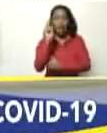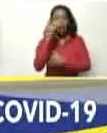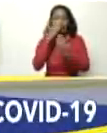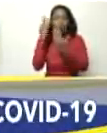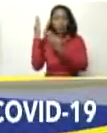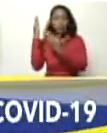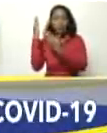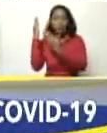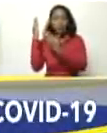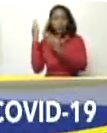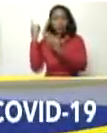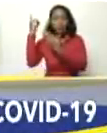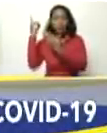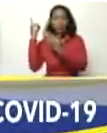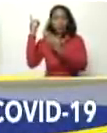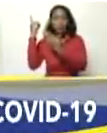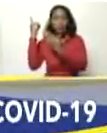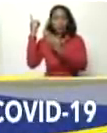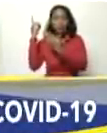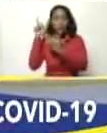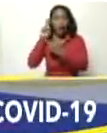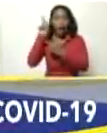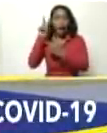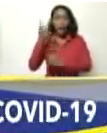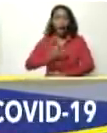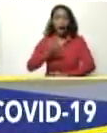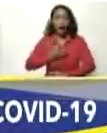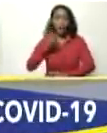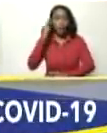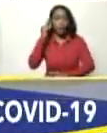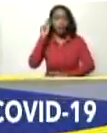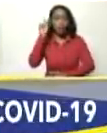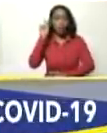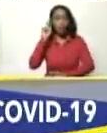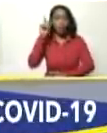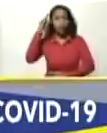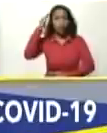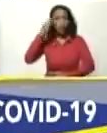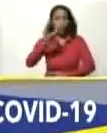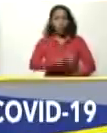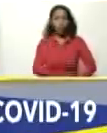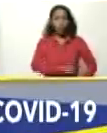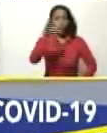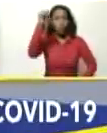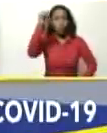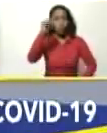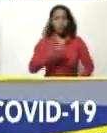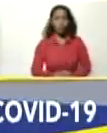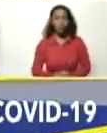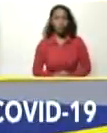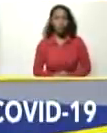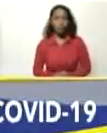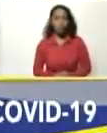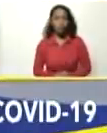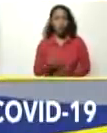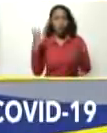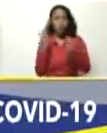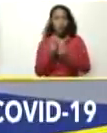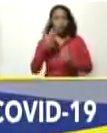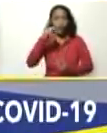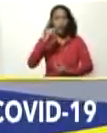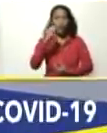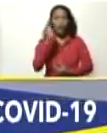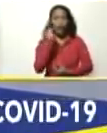Silva. Allá está la alcaldesa Carmen Teresa, junto a Naúm